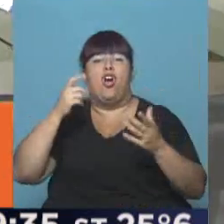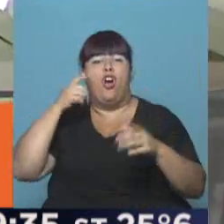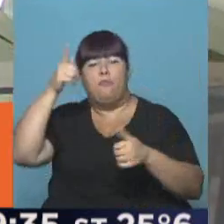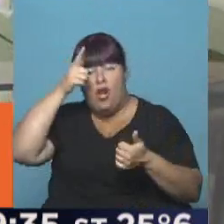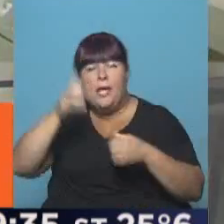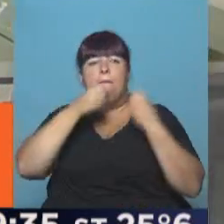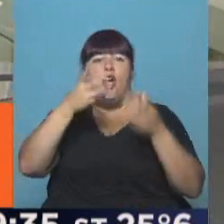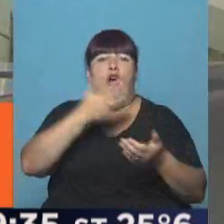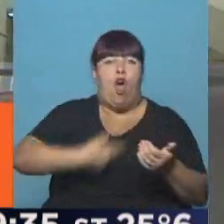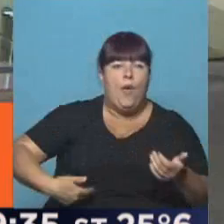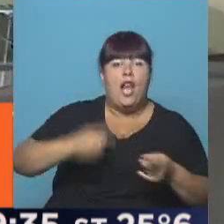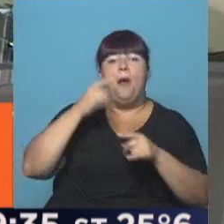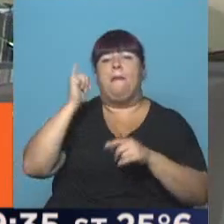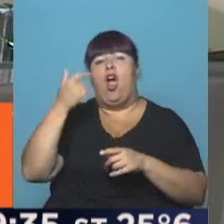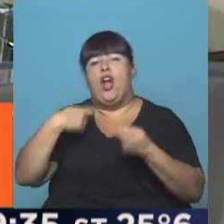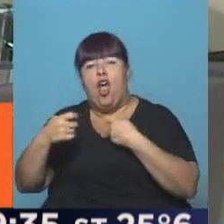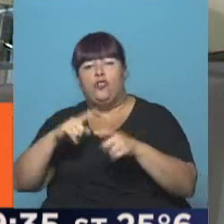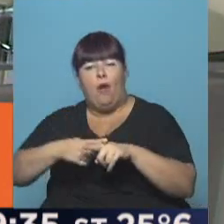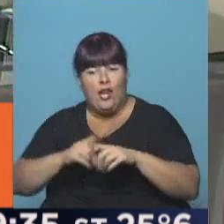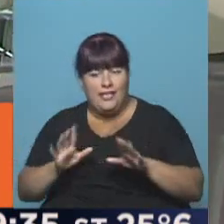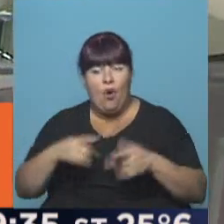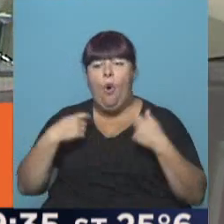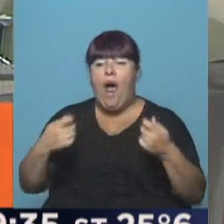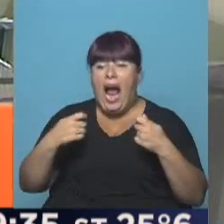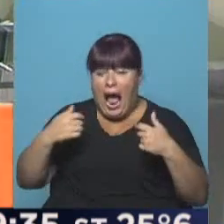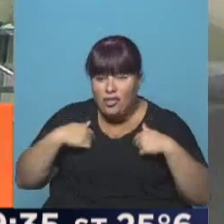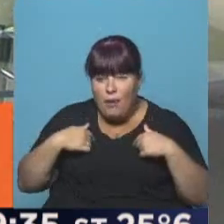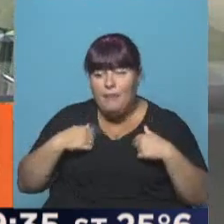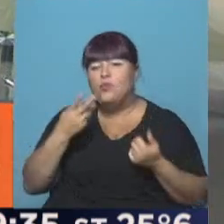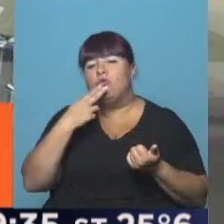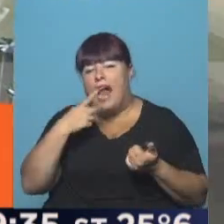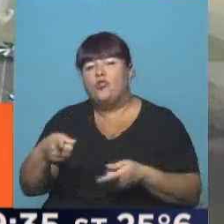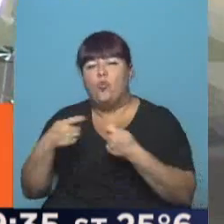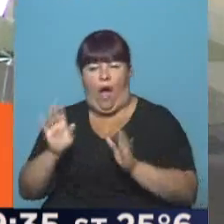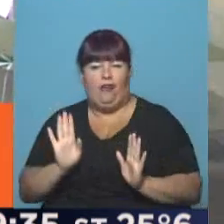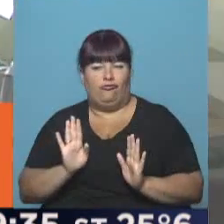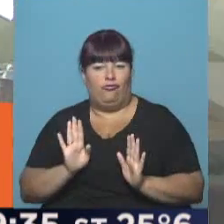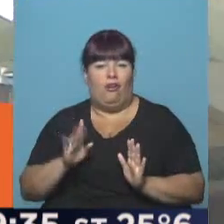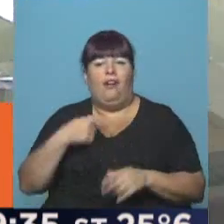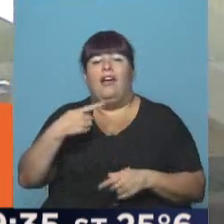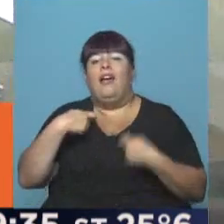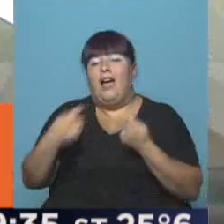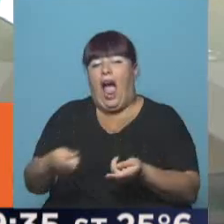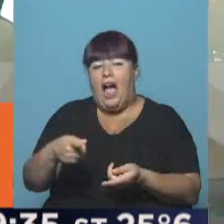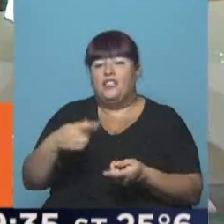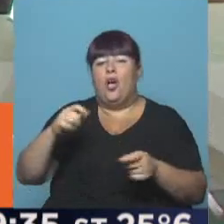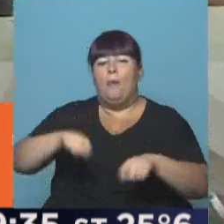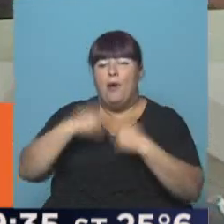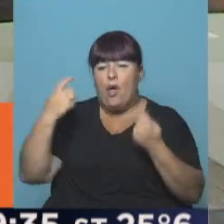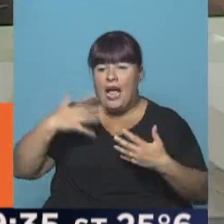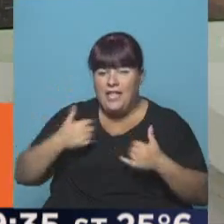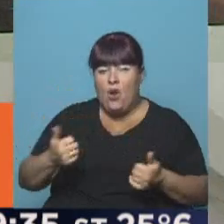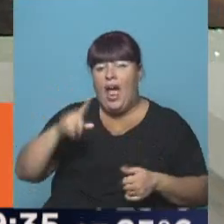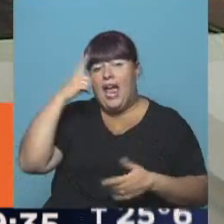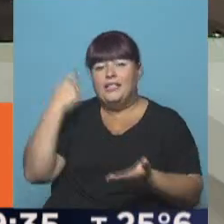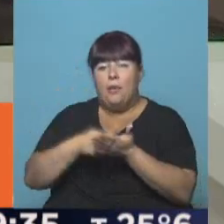policías dirigentes de comerciantes de políticos un gasto para mí es un atado de cigarrillo que quemamos el dinero dañamos la salud y el estado